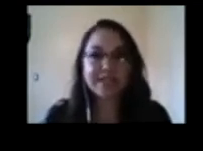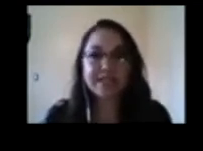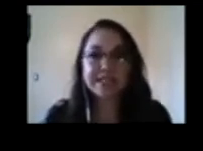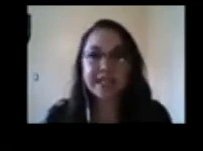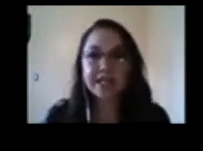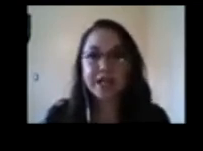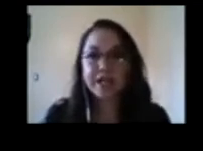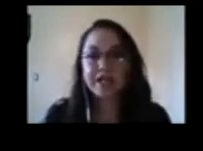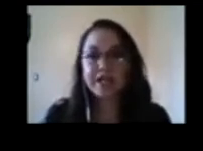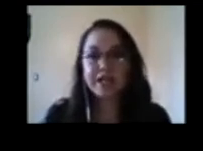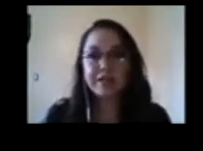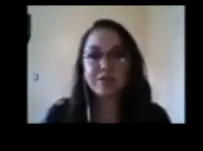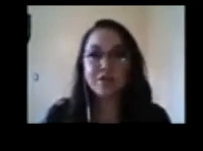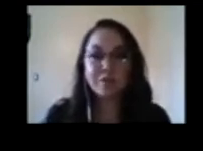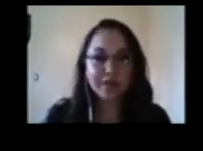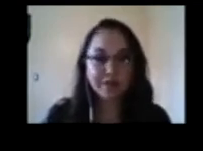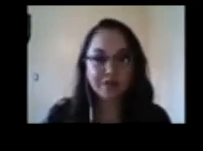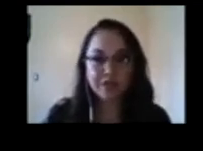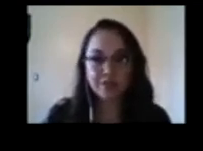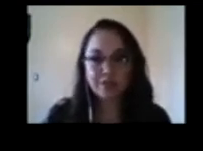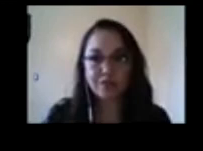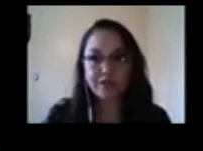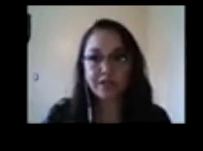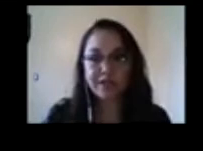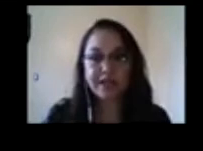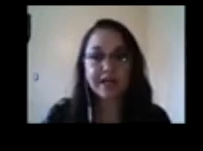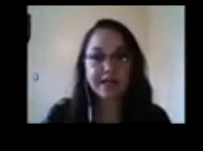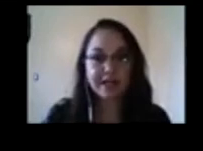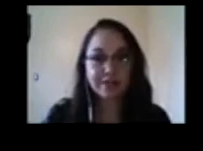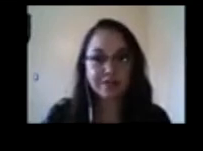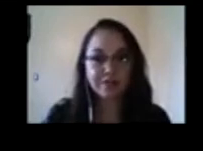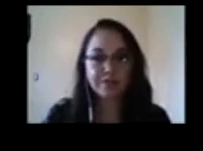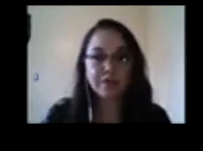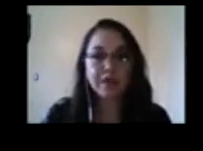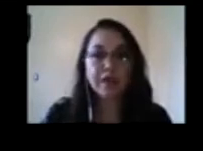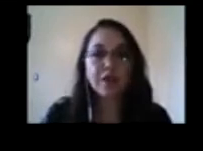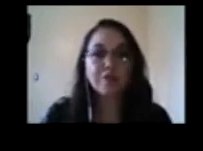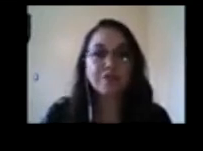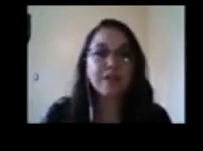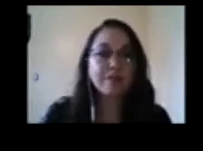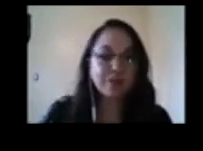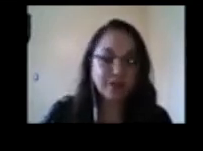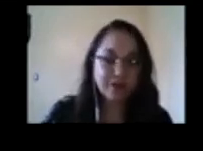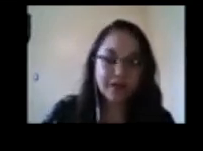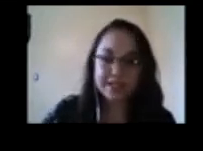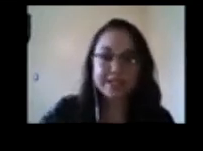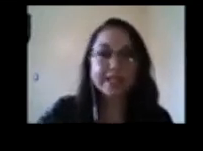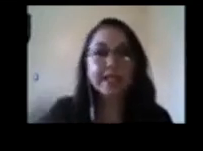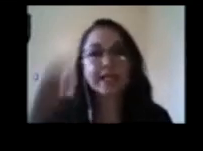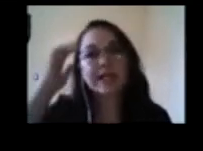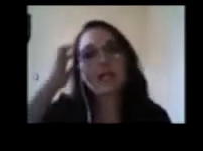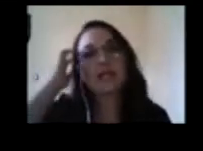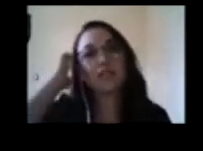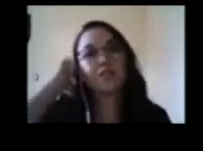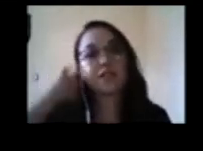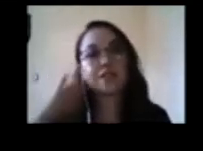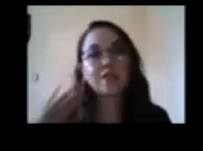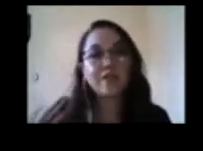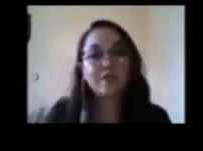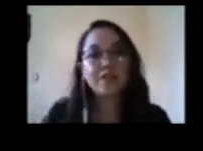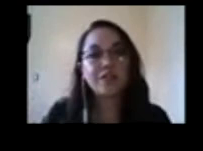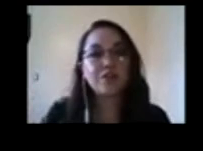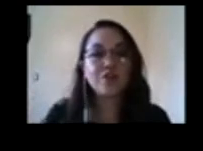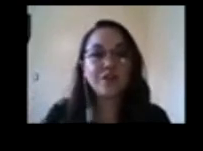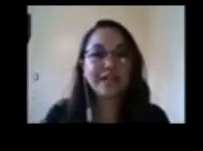porque parecieran ser muy complejos y muy enredados. Como ya lo mencionaron antes, el derecho de acceso a